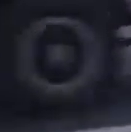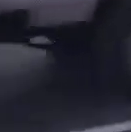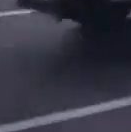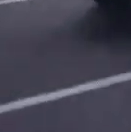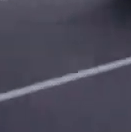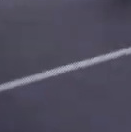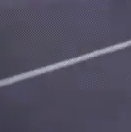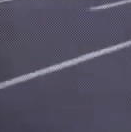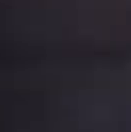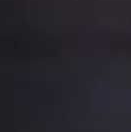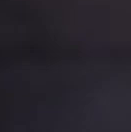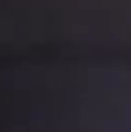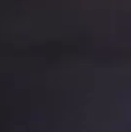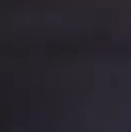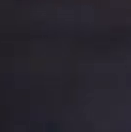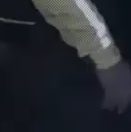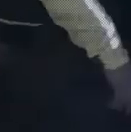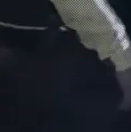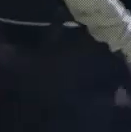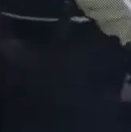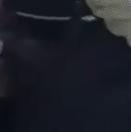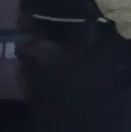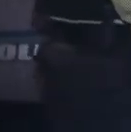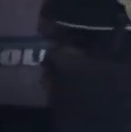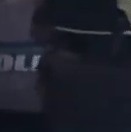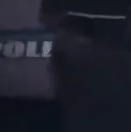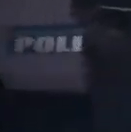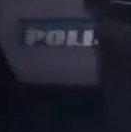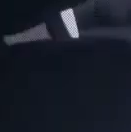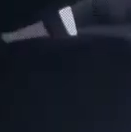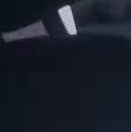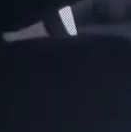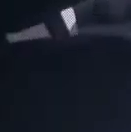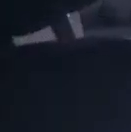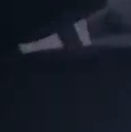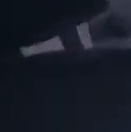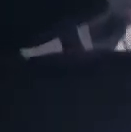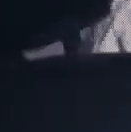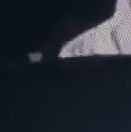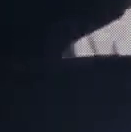pasión. Son nuestros ángeles, blancos